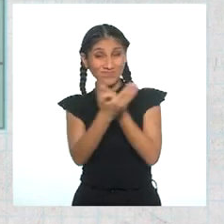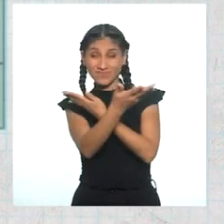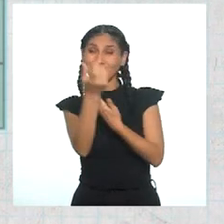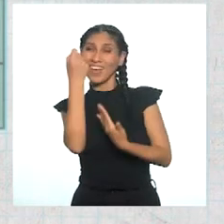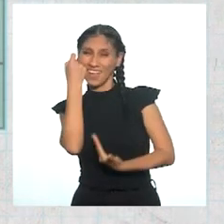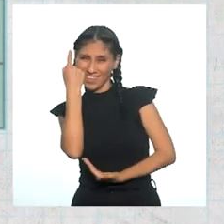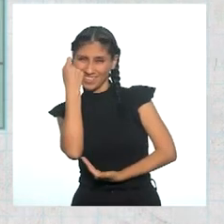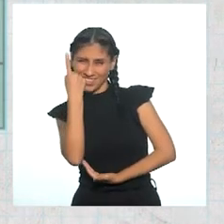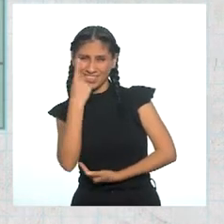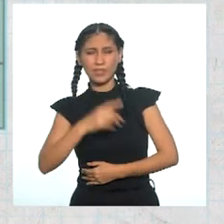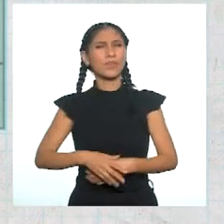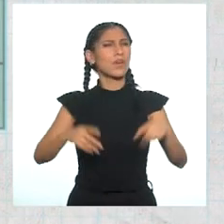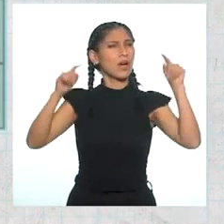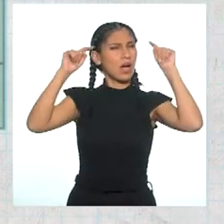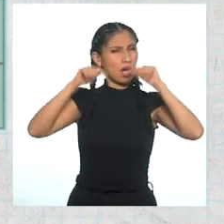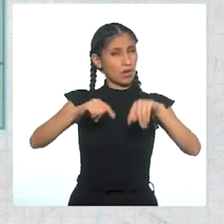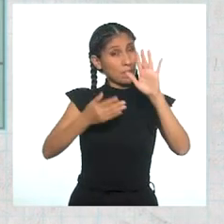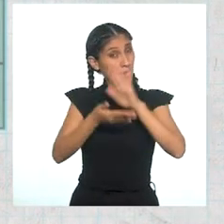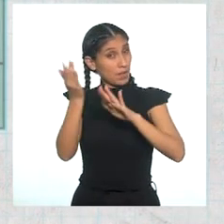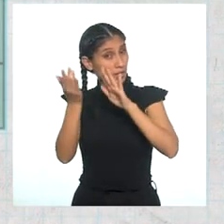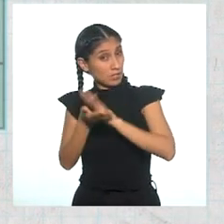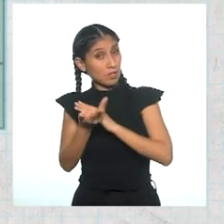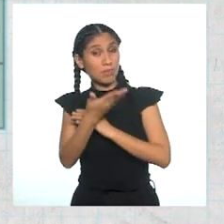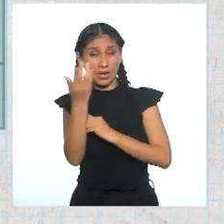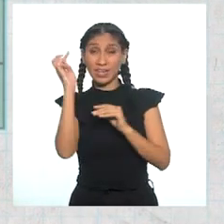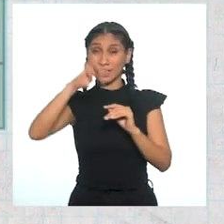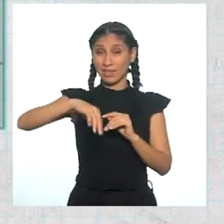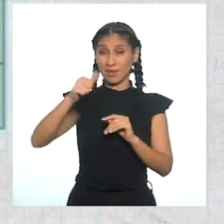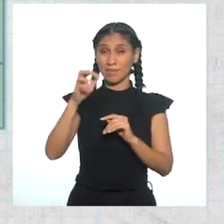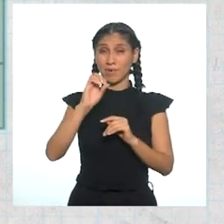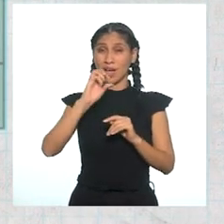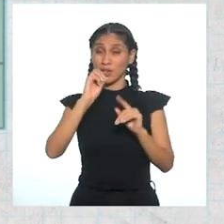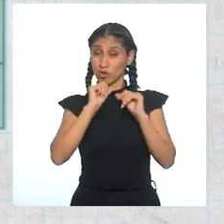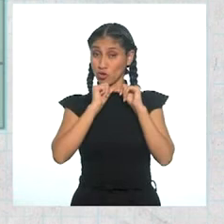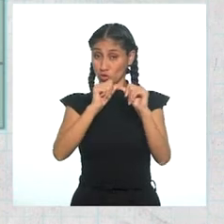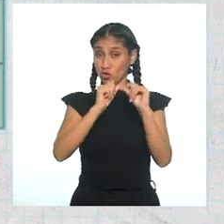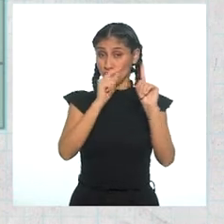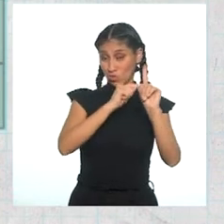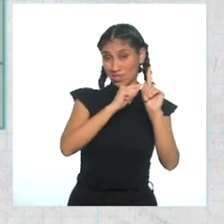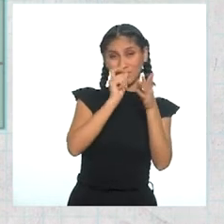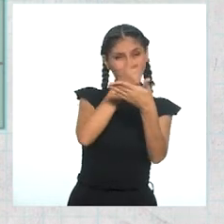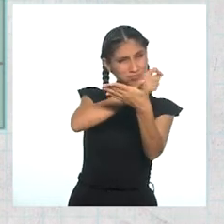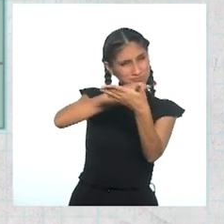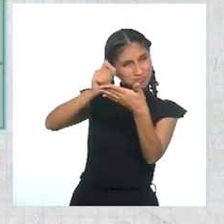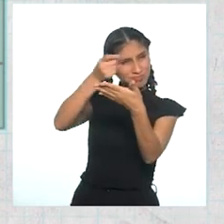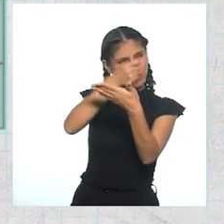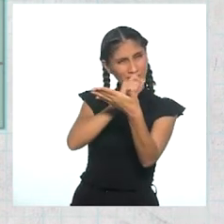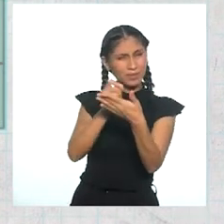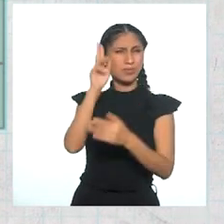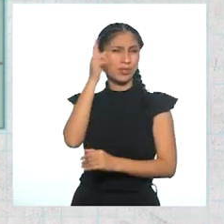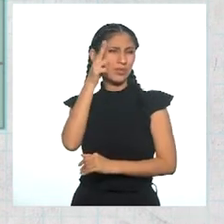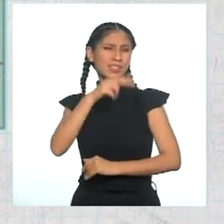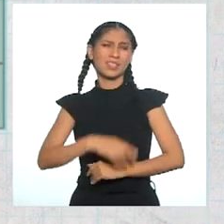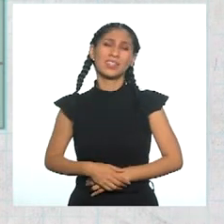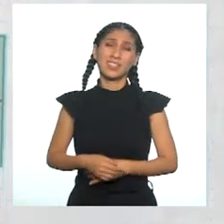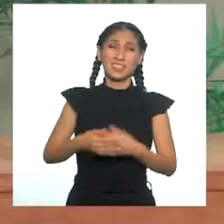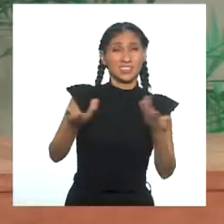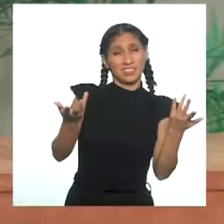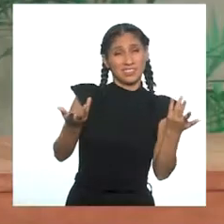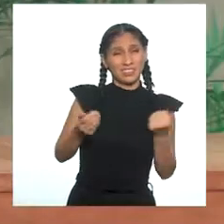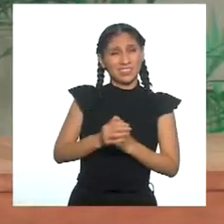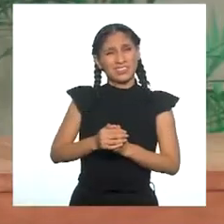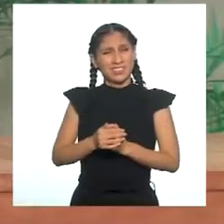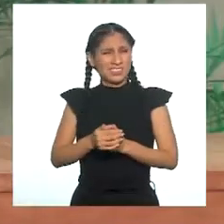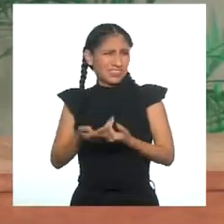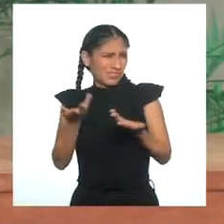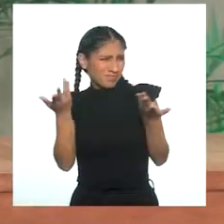hayan entendido! Ahora me retiro para que Mario siga resolviendo la situación. Profesora, qué falta